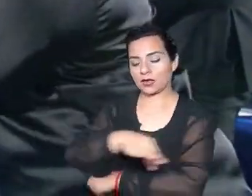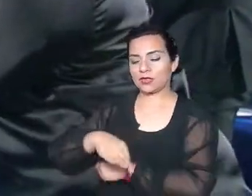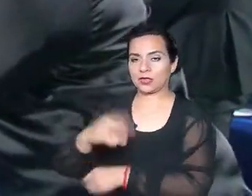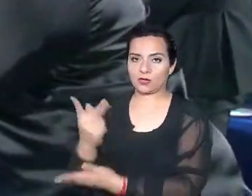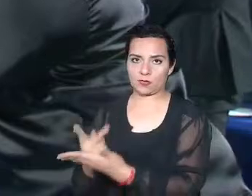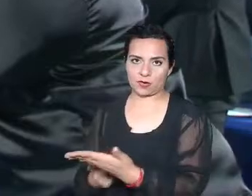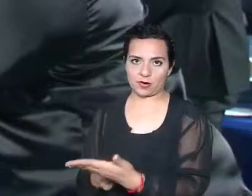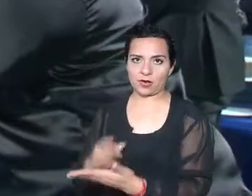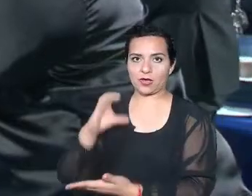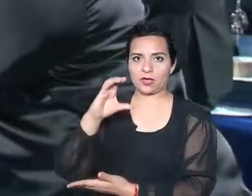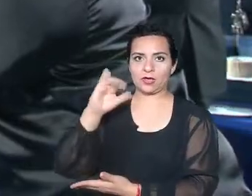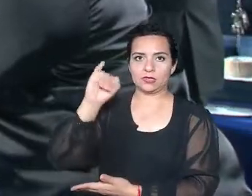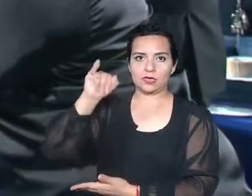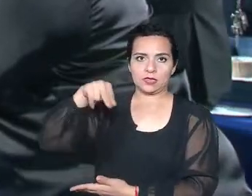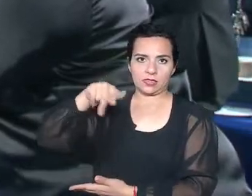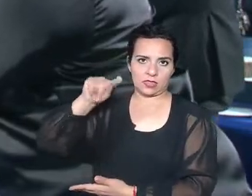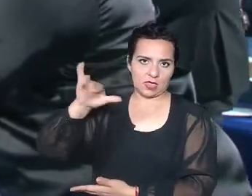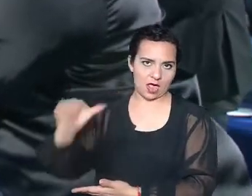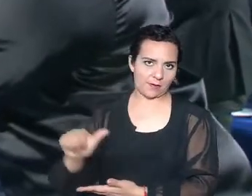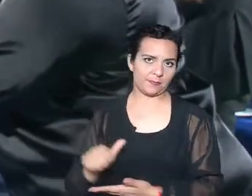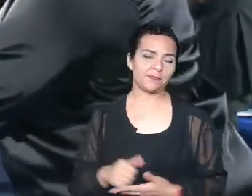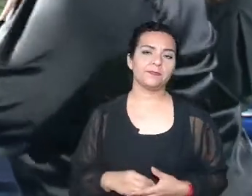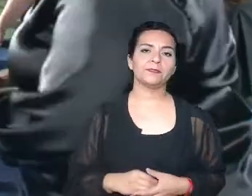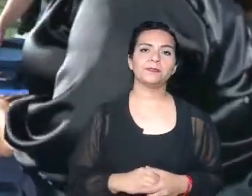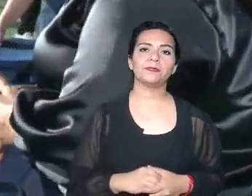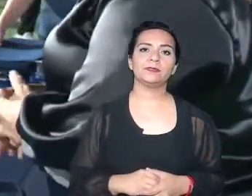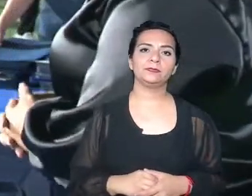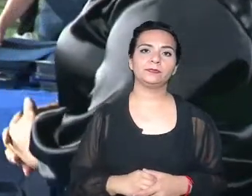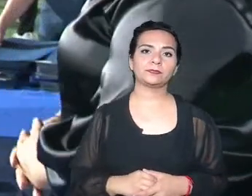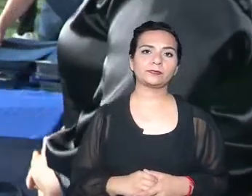a Cintia Anaí Guzmán López.